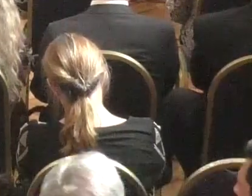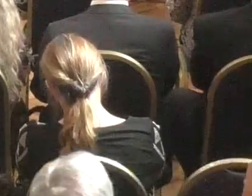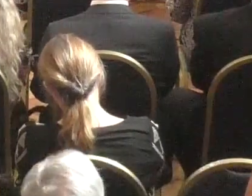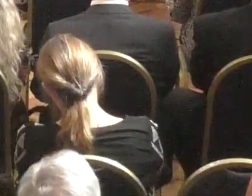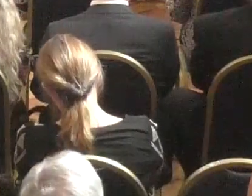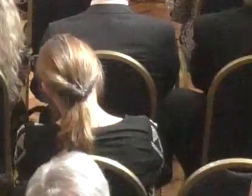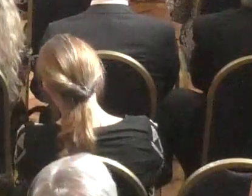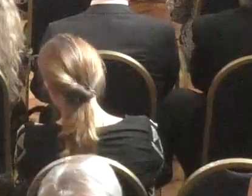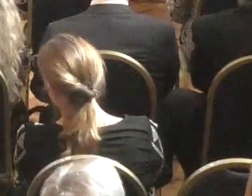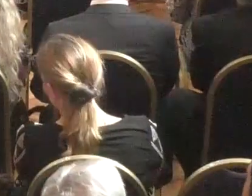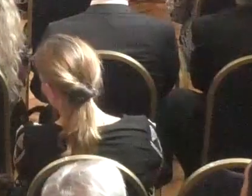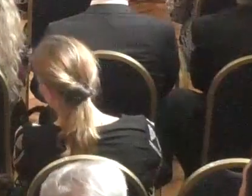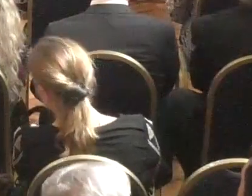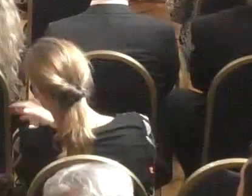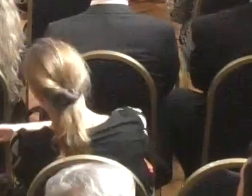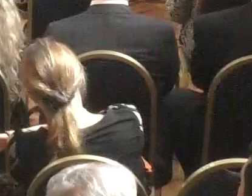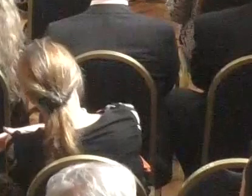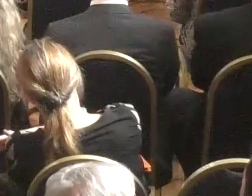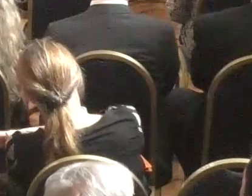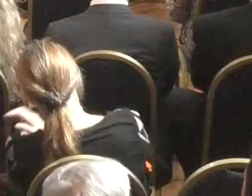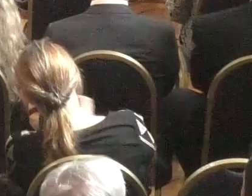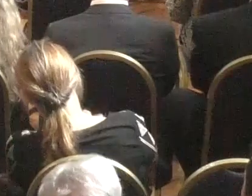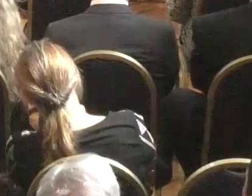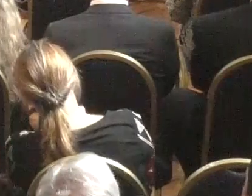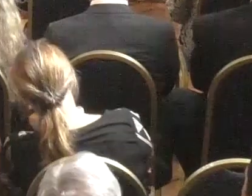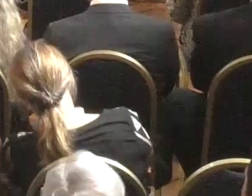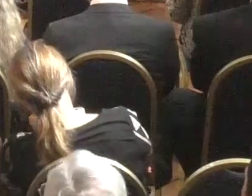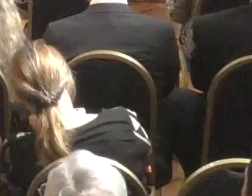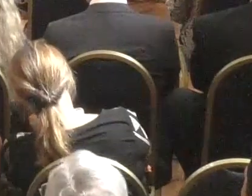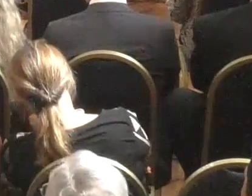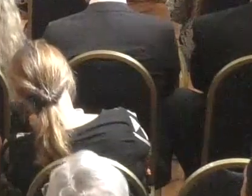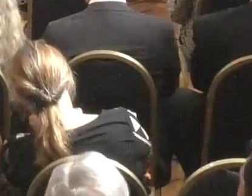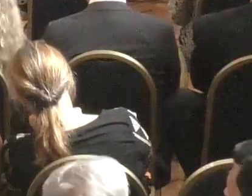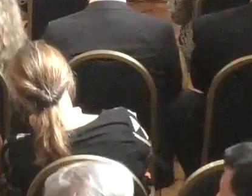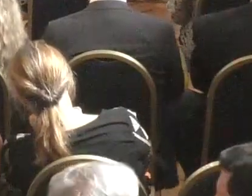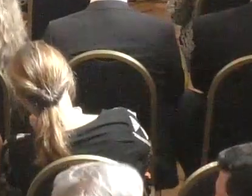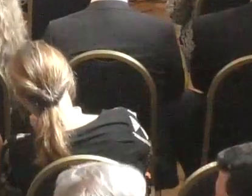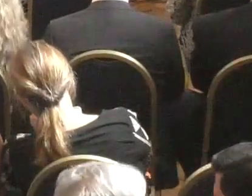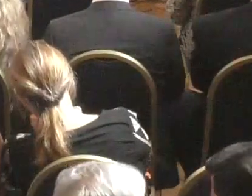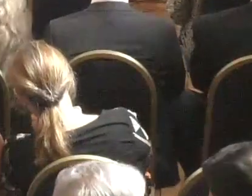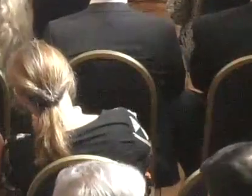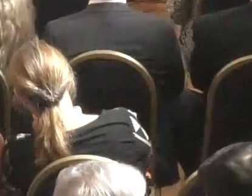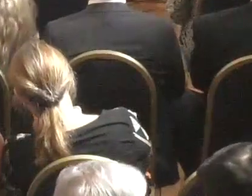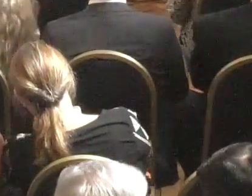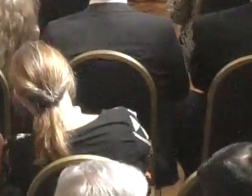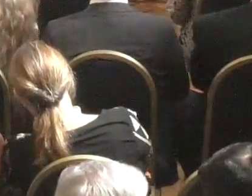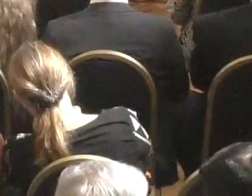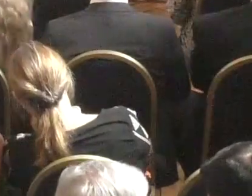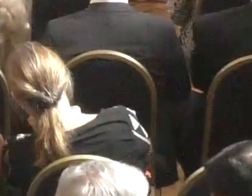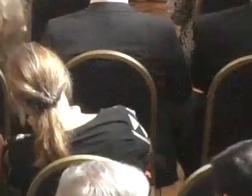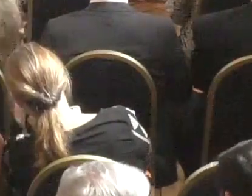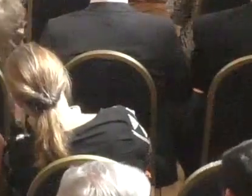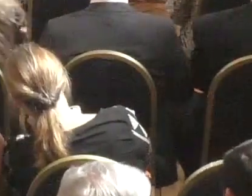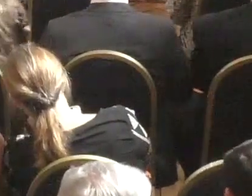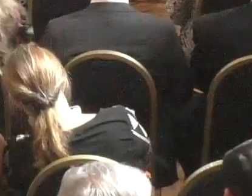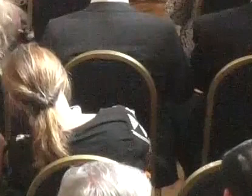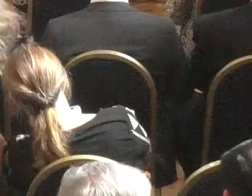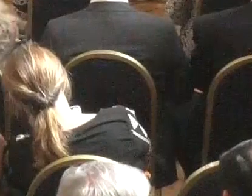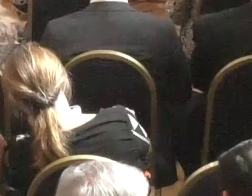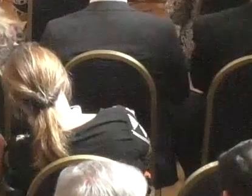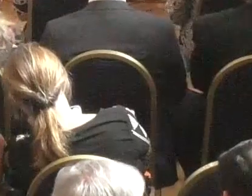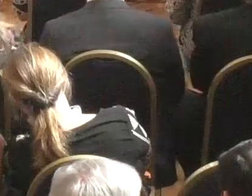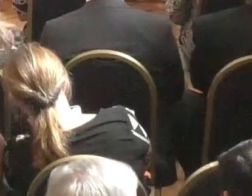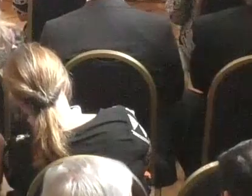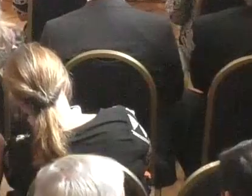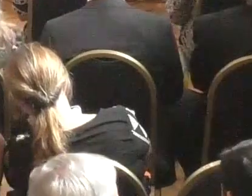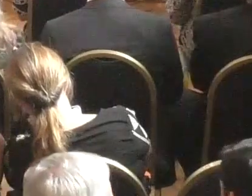Magistrados, panelistas, señoras y señores, muy buenas tardes. Les damos la bienvenida a este encuentro organizado por la Corte Suprema a través